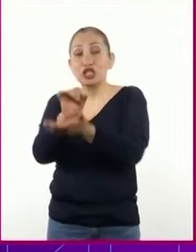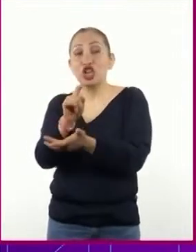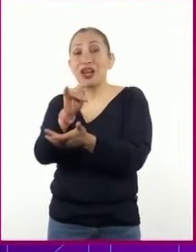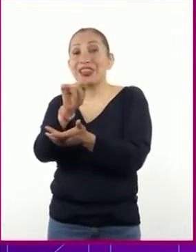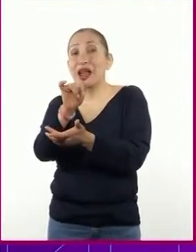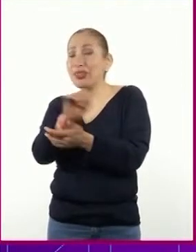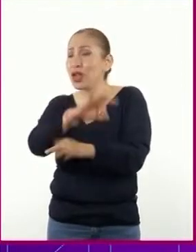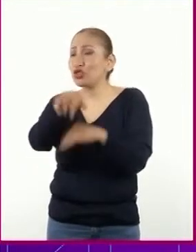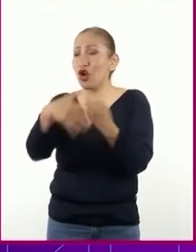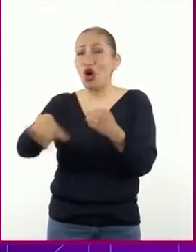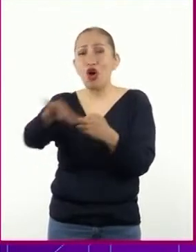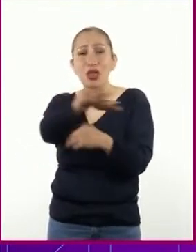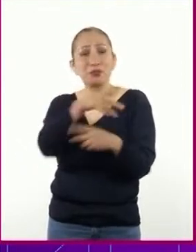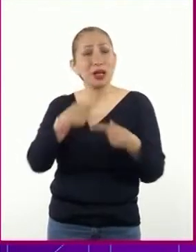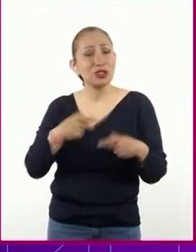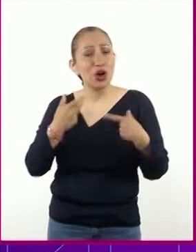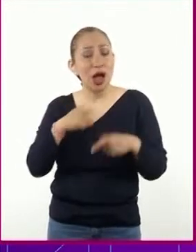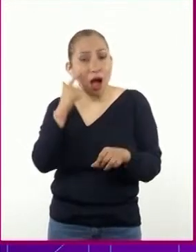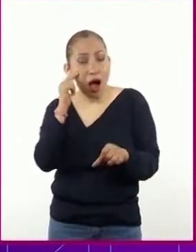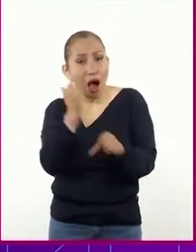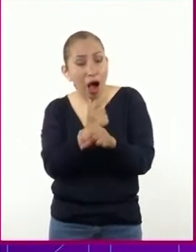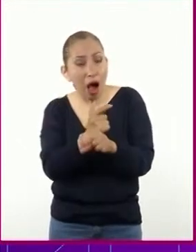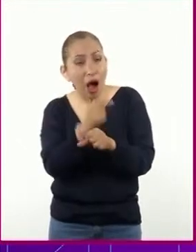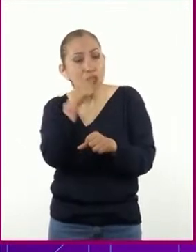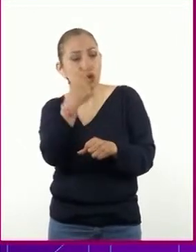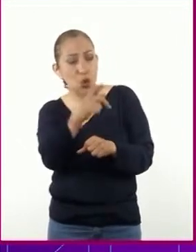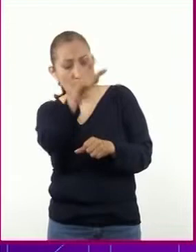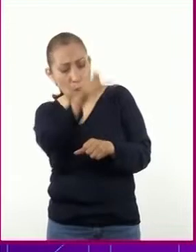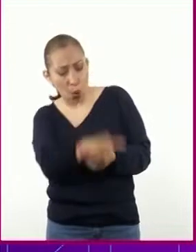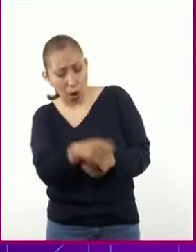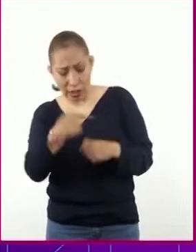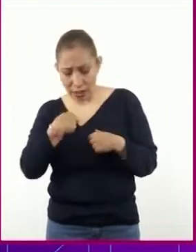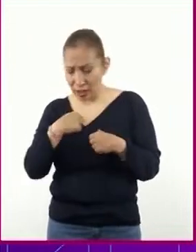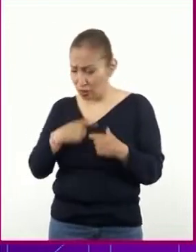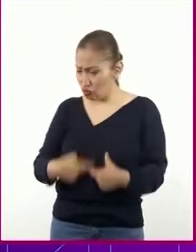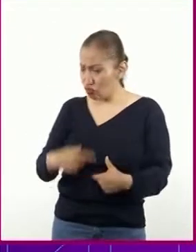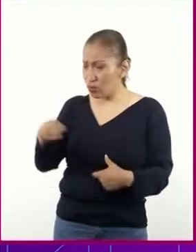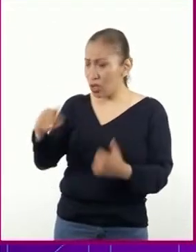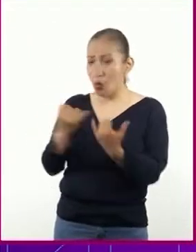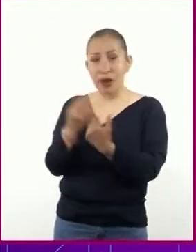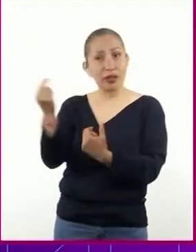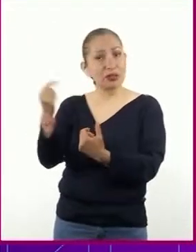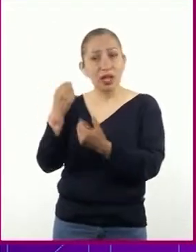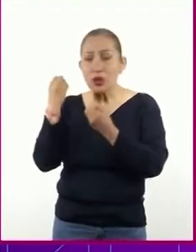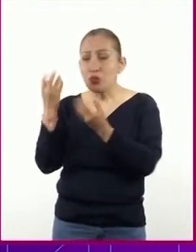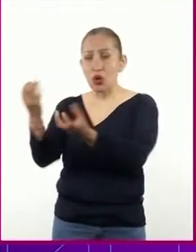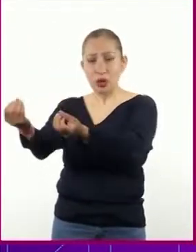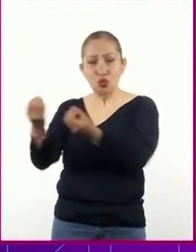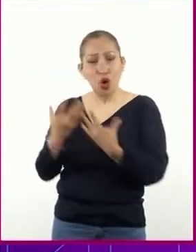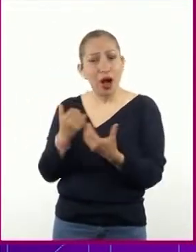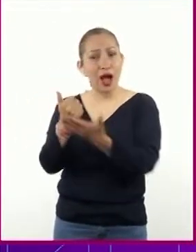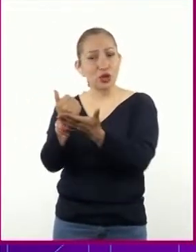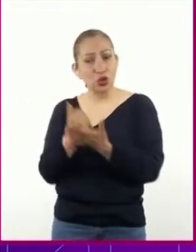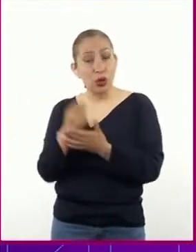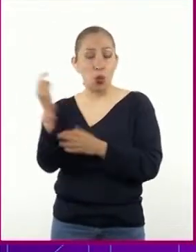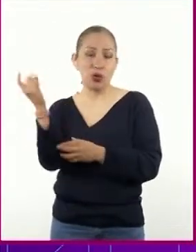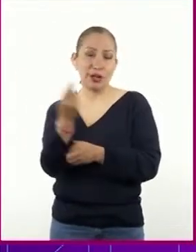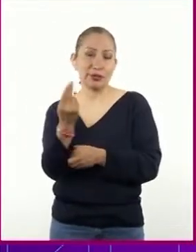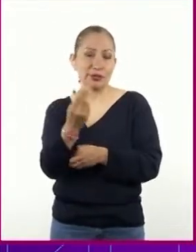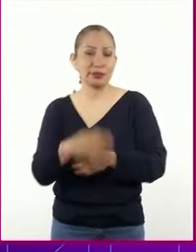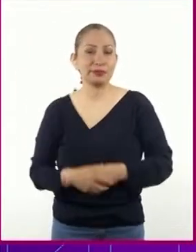parte de todo ser social que se da cuenta que tanto su condición como la de los otros requiere de dar y recibir ayuda cuando se